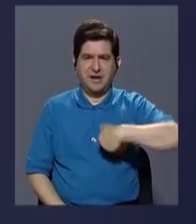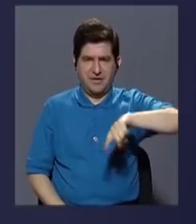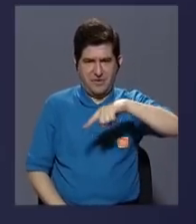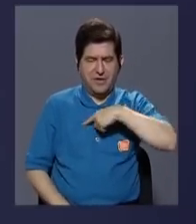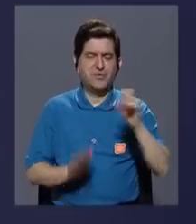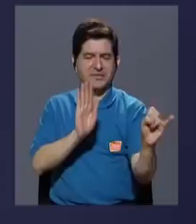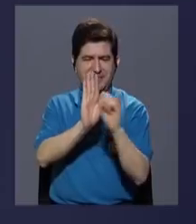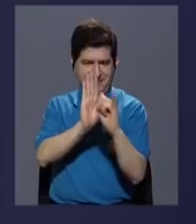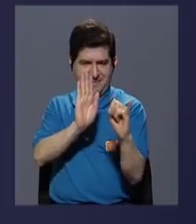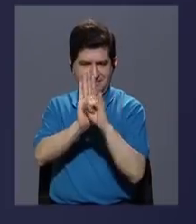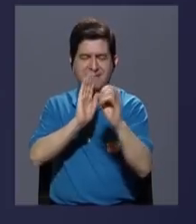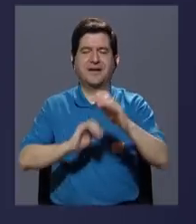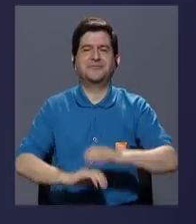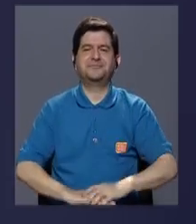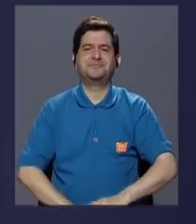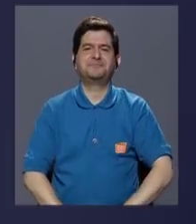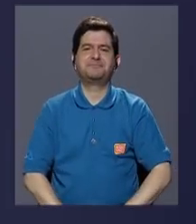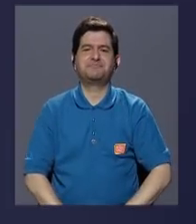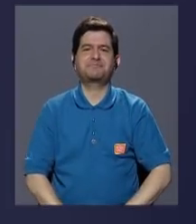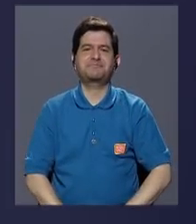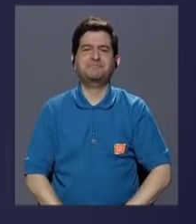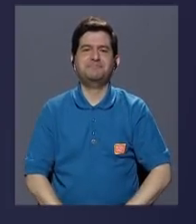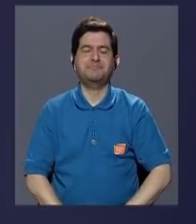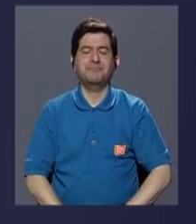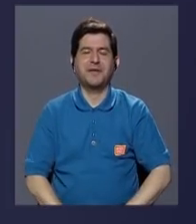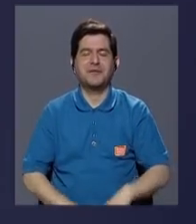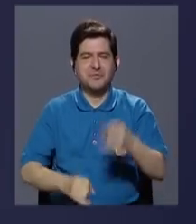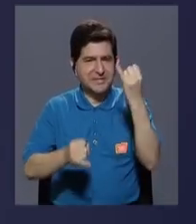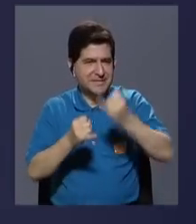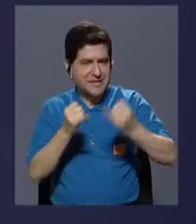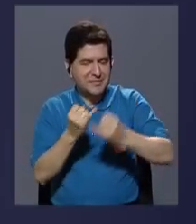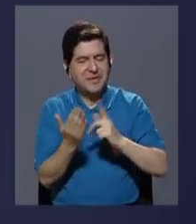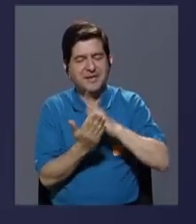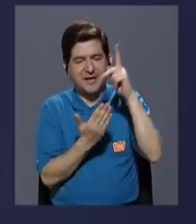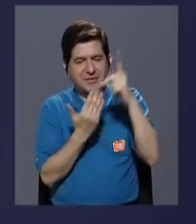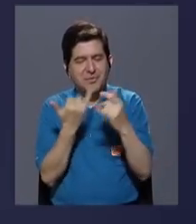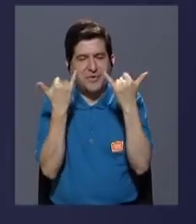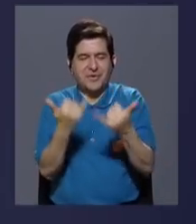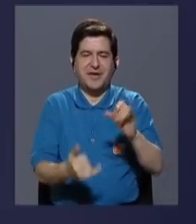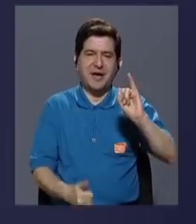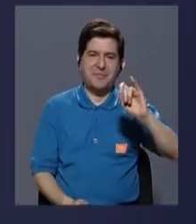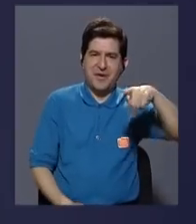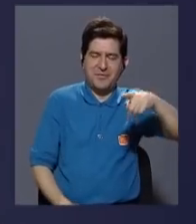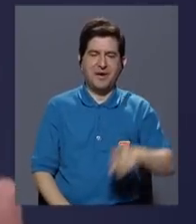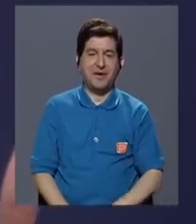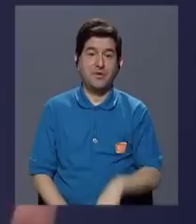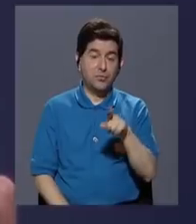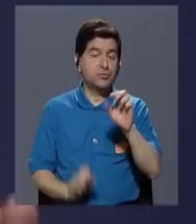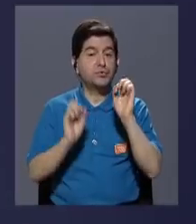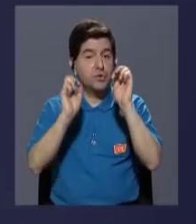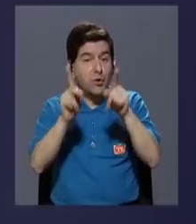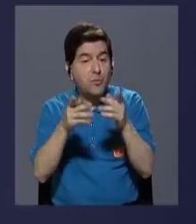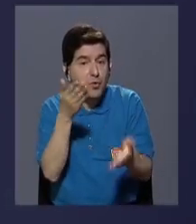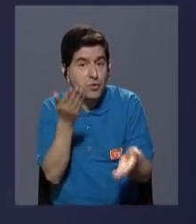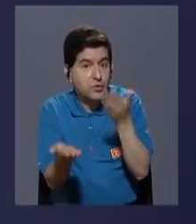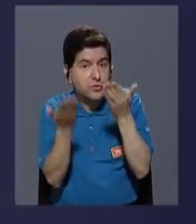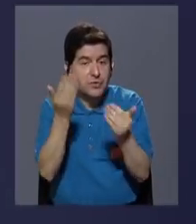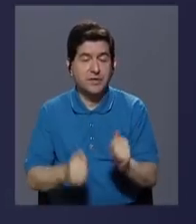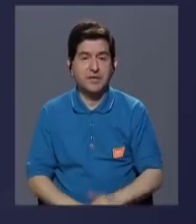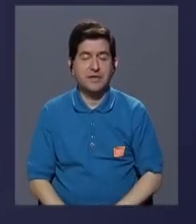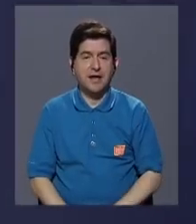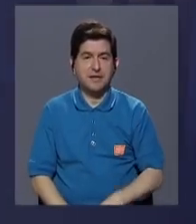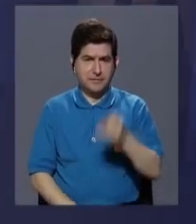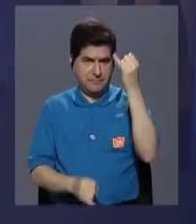y vamos despidiendo el programa iban y quisiera darte la palabra para hacer un cierre sobre